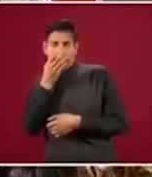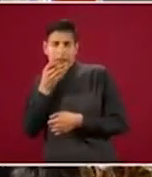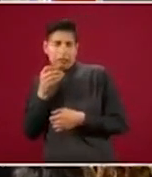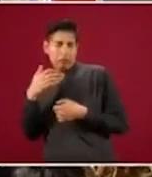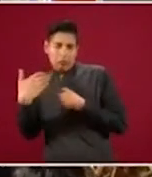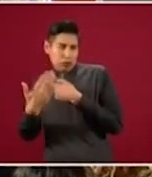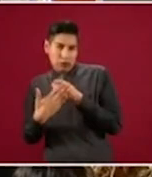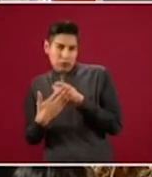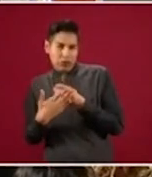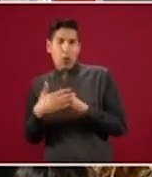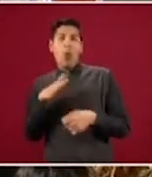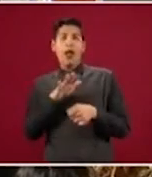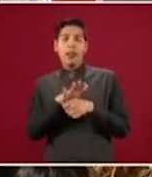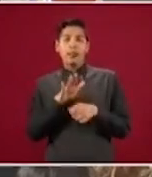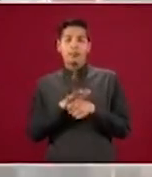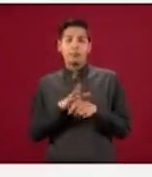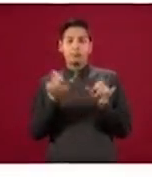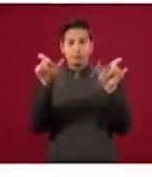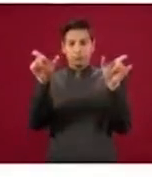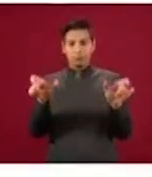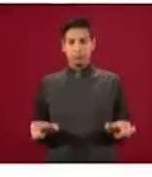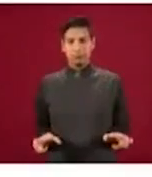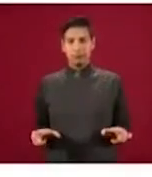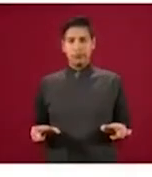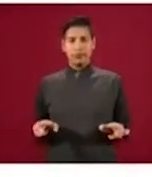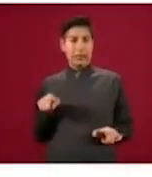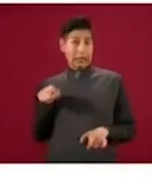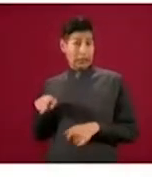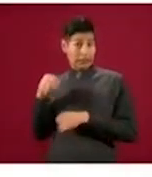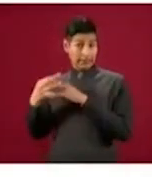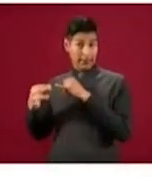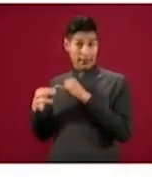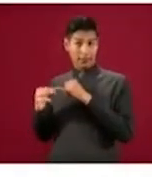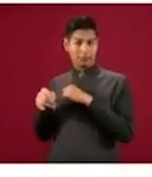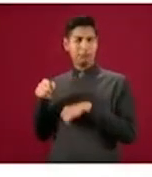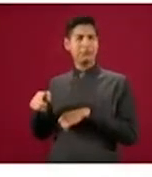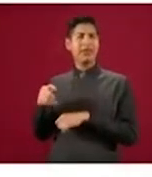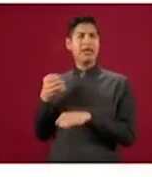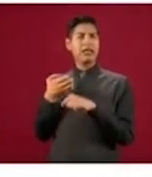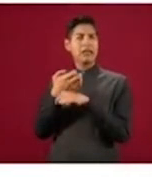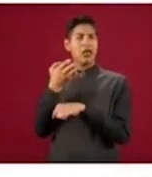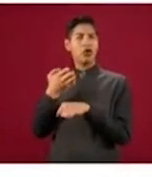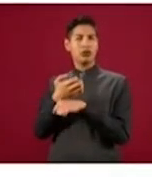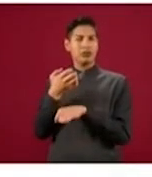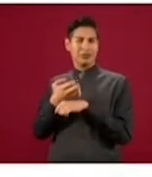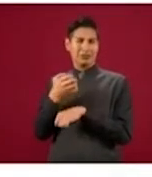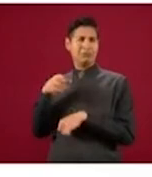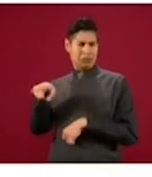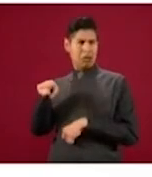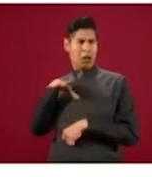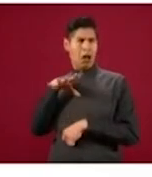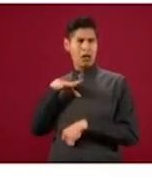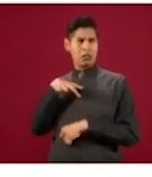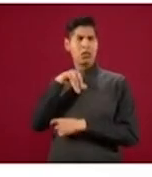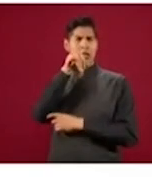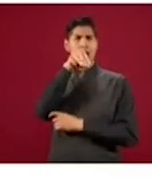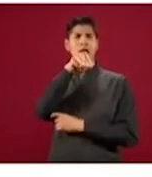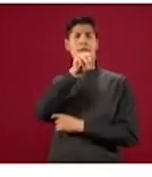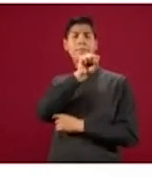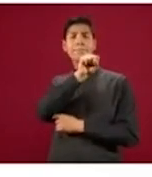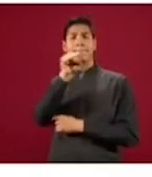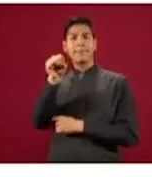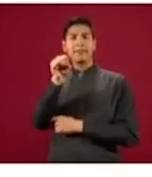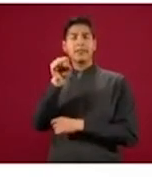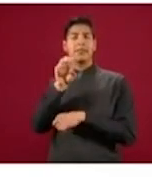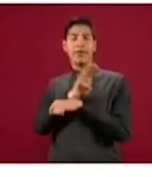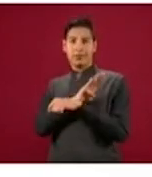la última columna, tenemos en esos estados el IMSS-Bienestar. El IMSS-Bienestar es